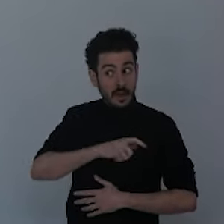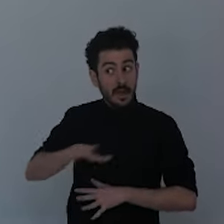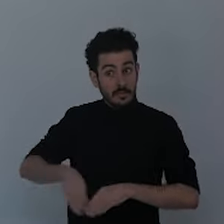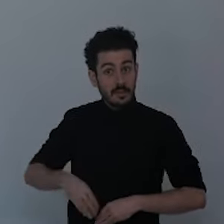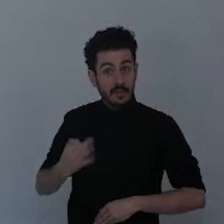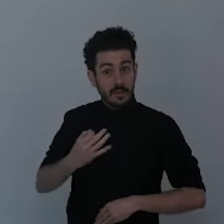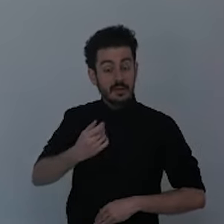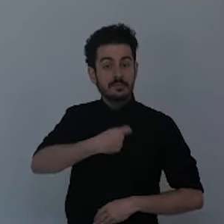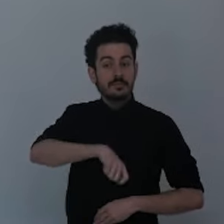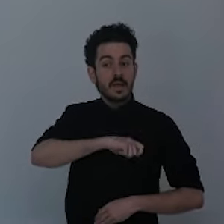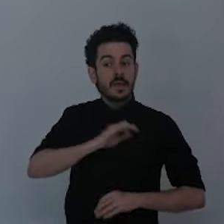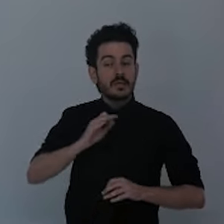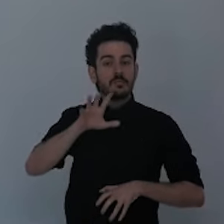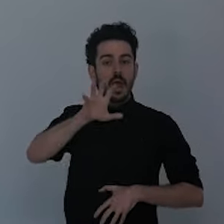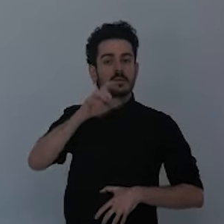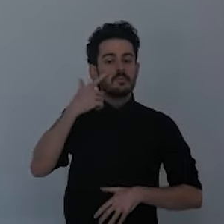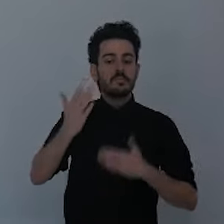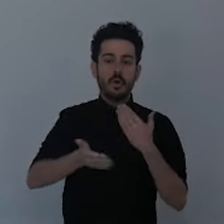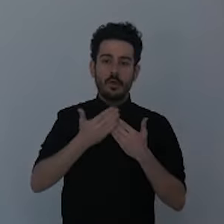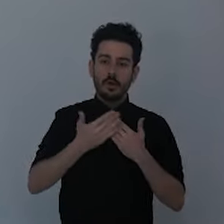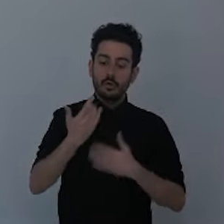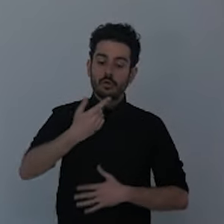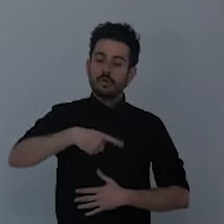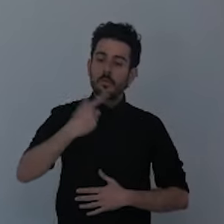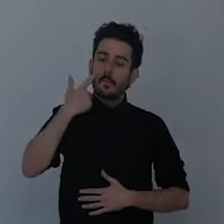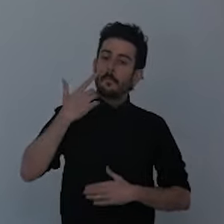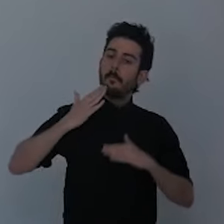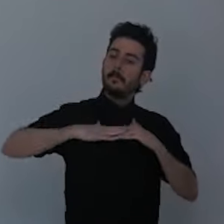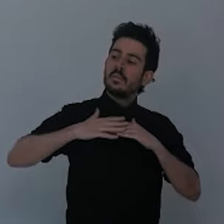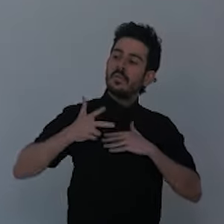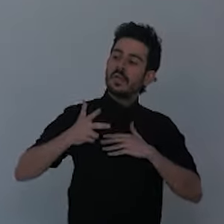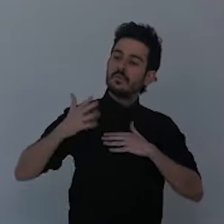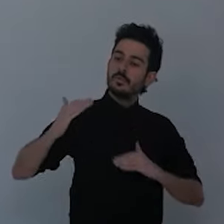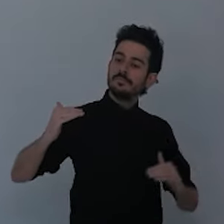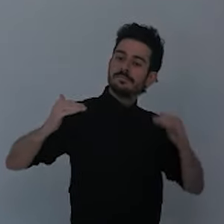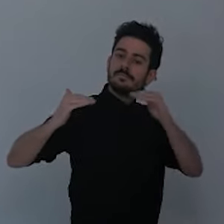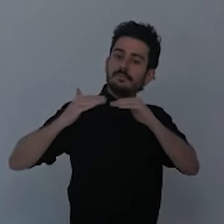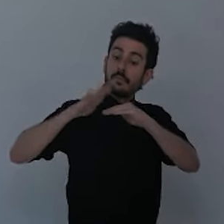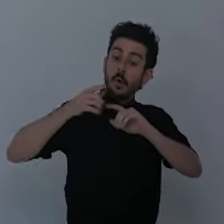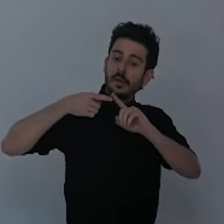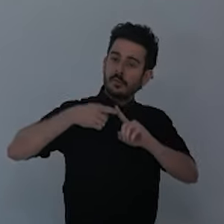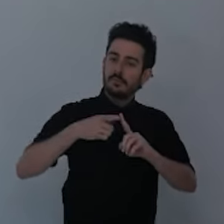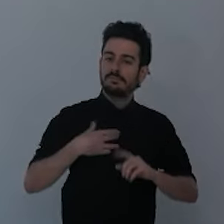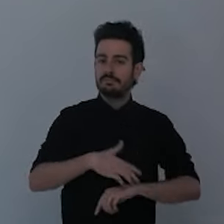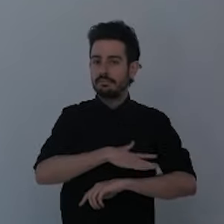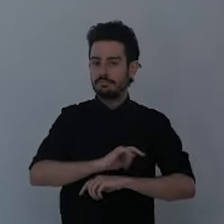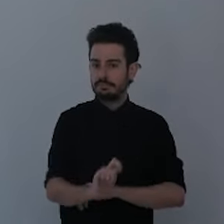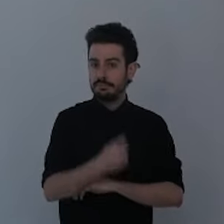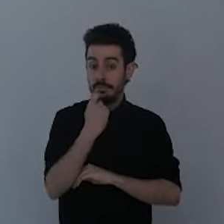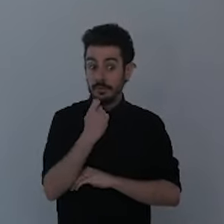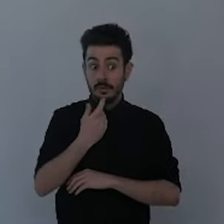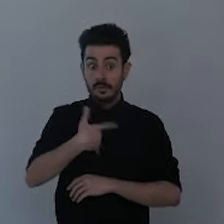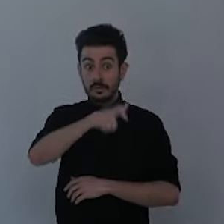Estado moderno y tenemos al menos el mismo derecho que ustedes a gobernarla. Y el presidente que hemos elegido para